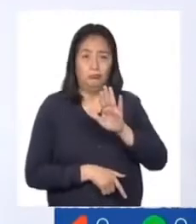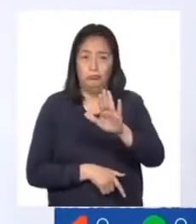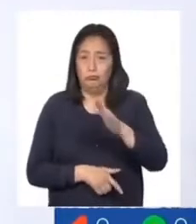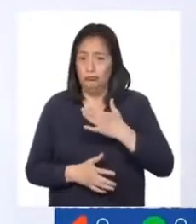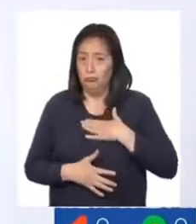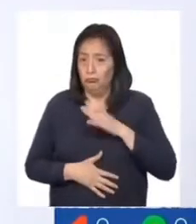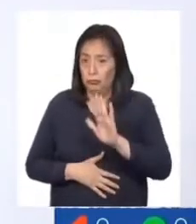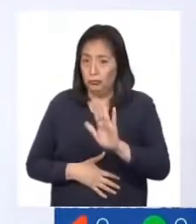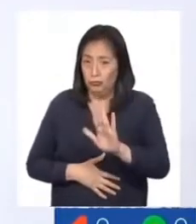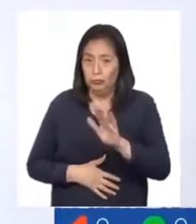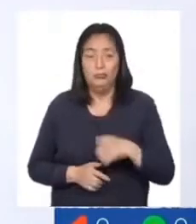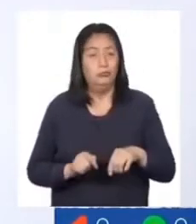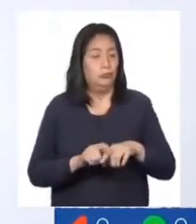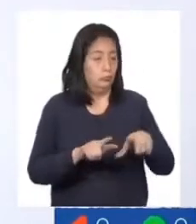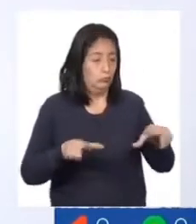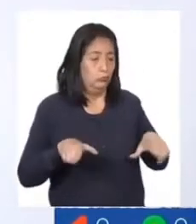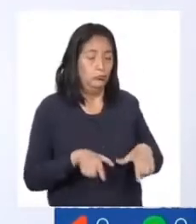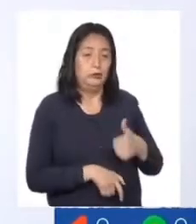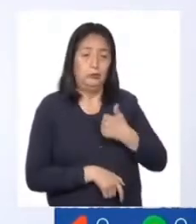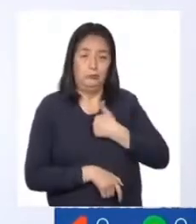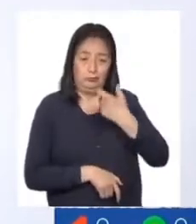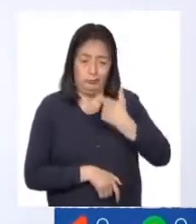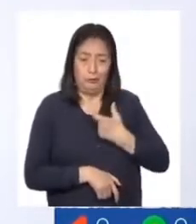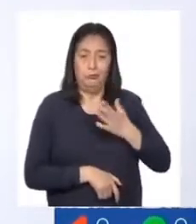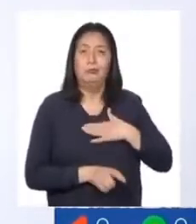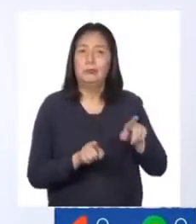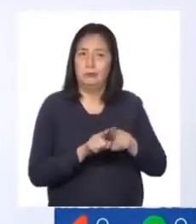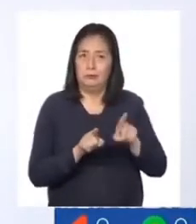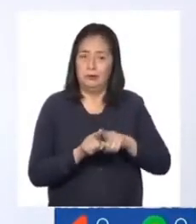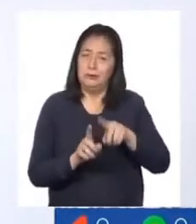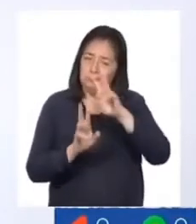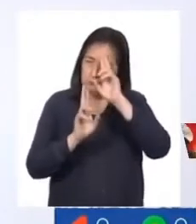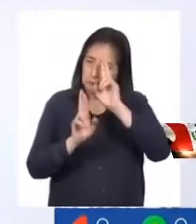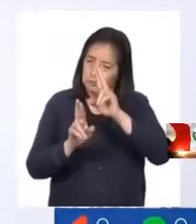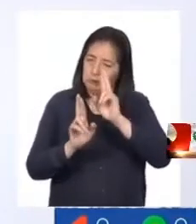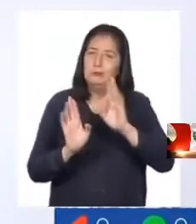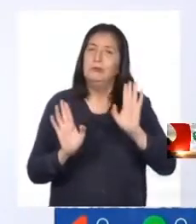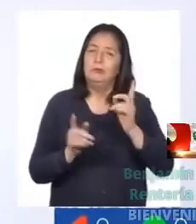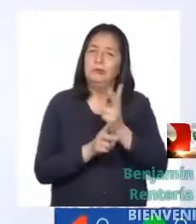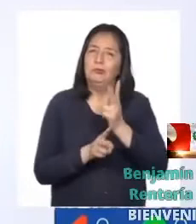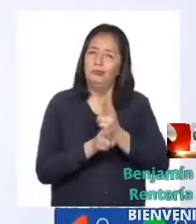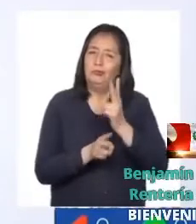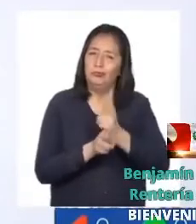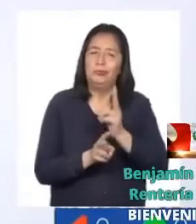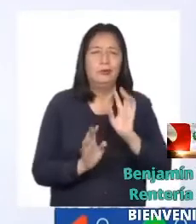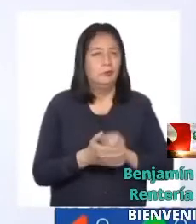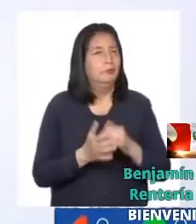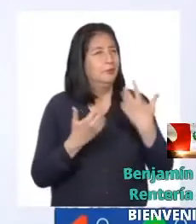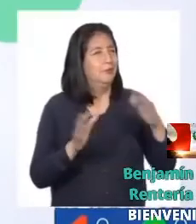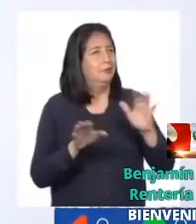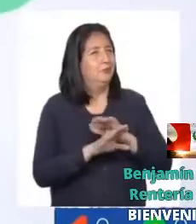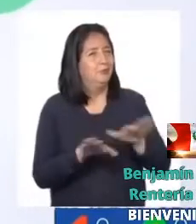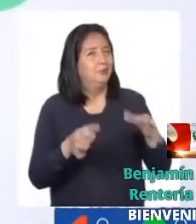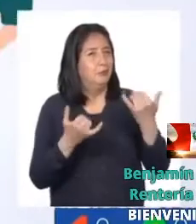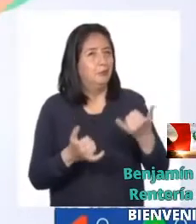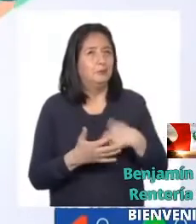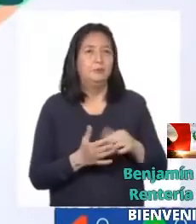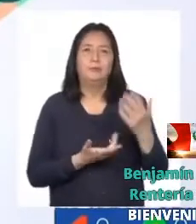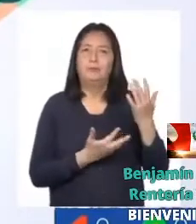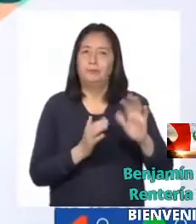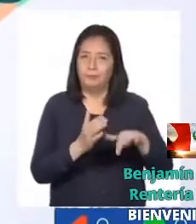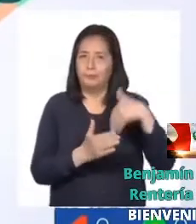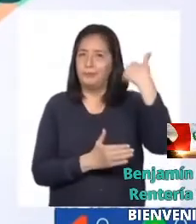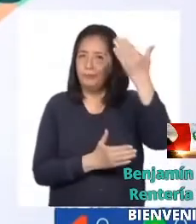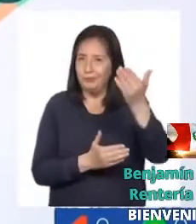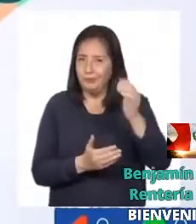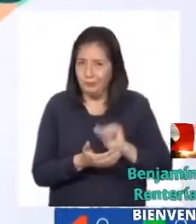cuerpo es suyo, su espacio personal también lo es. Respetémoslo y cuidémoslo. Hemos terminado por hoy, pero los espero el